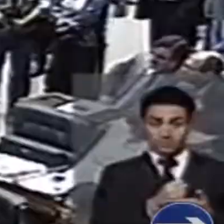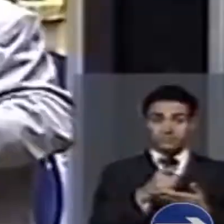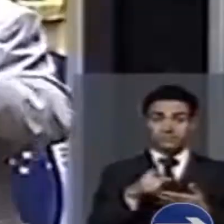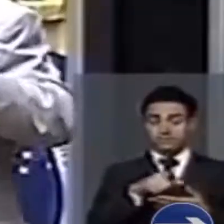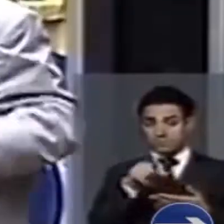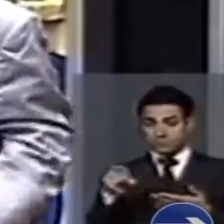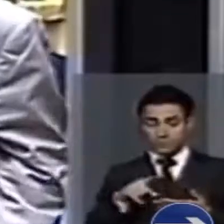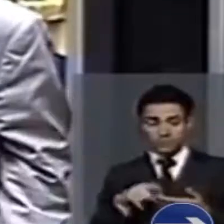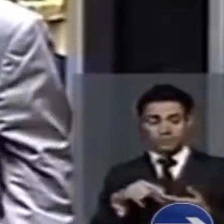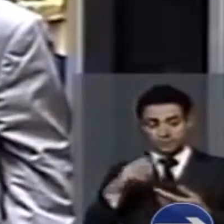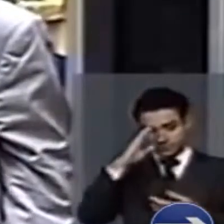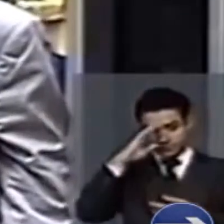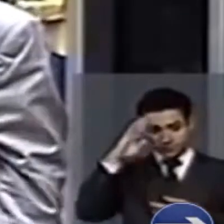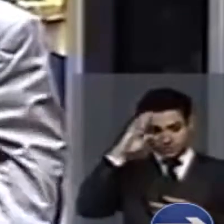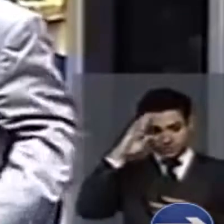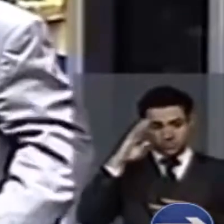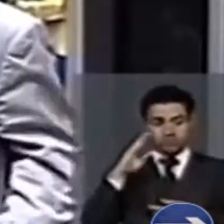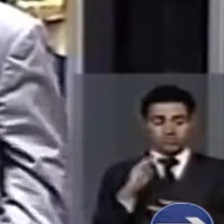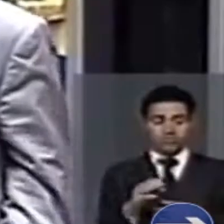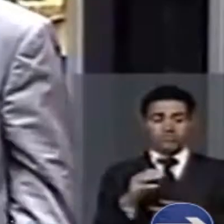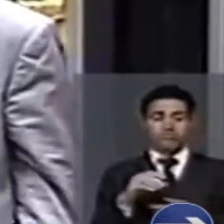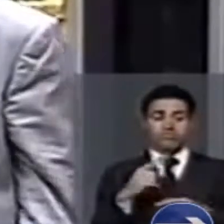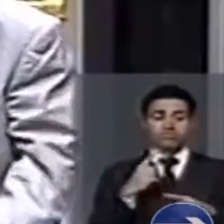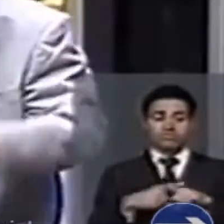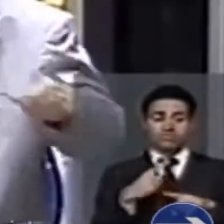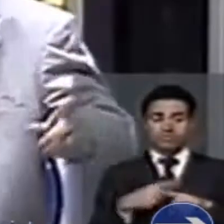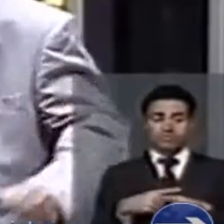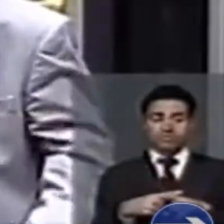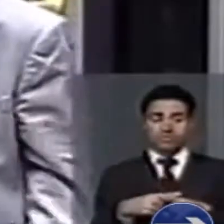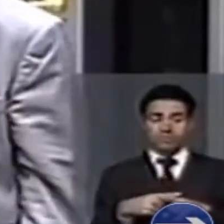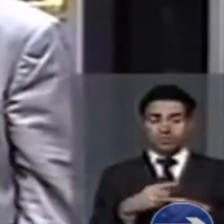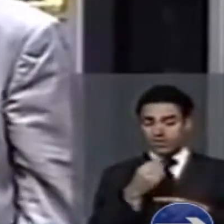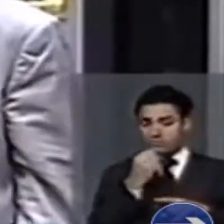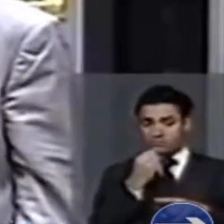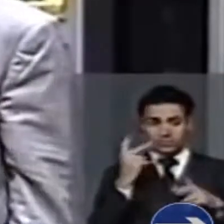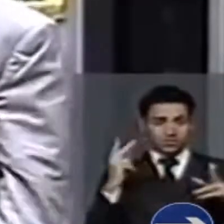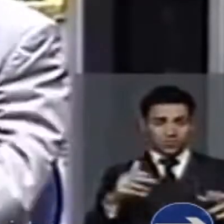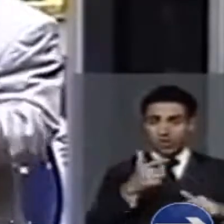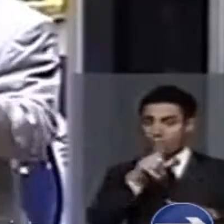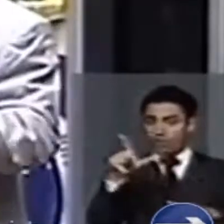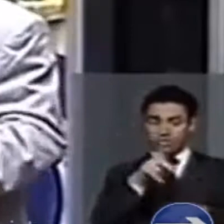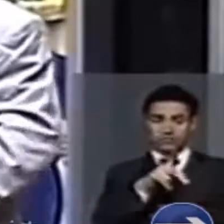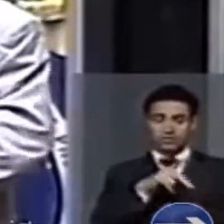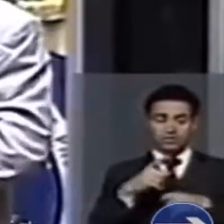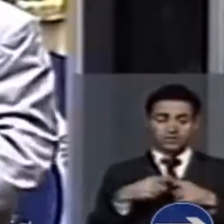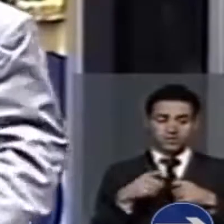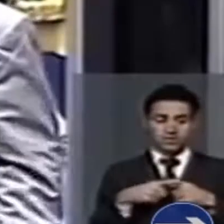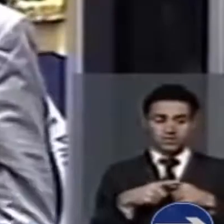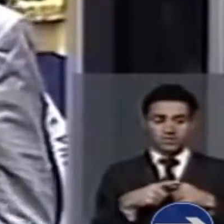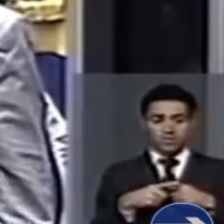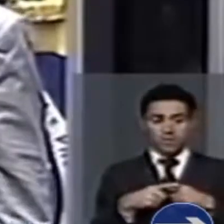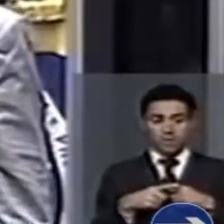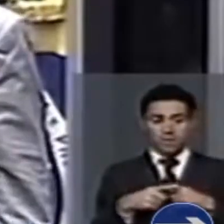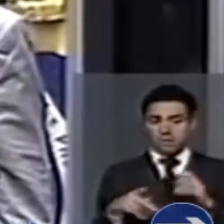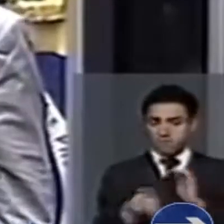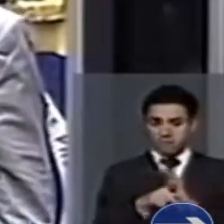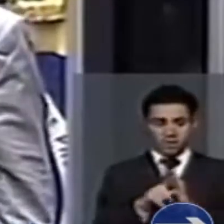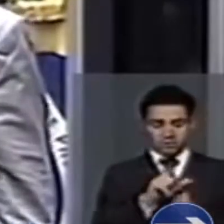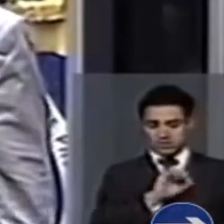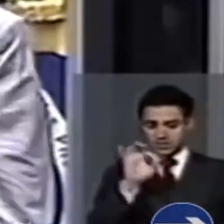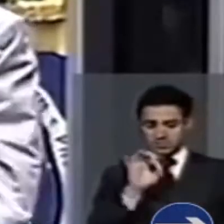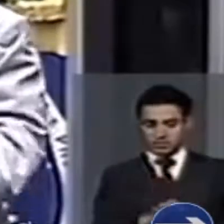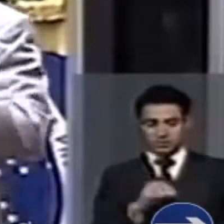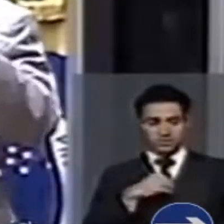estos médicos sea en esas condiciones. ¿Por qué ellos no vienen como los otros? ¿Por qué estos médicos no ganan su salario